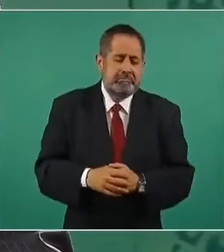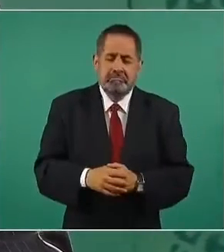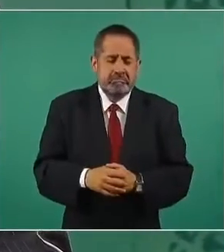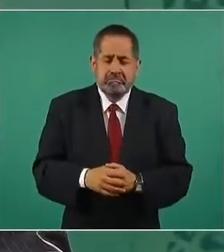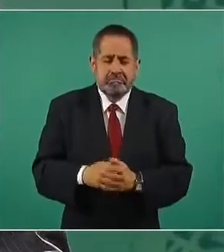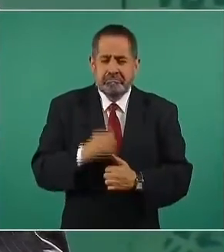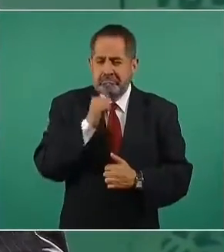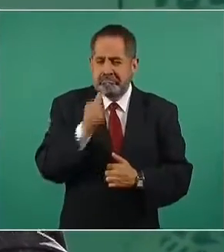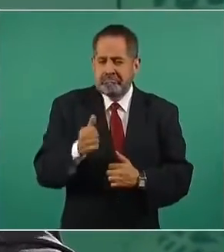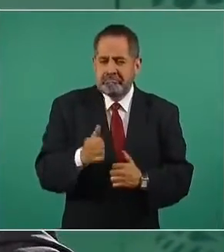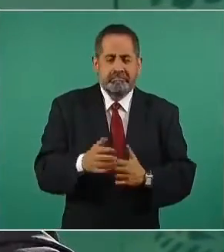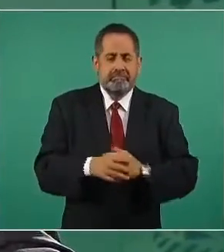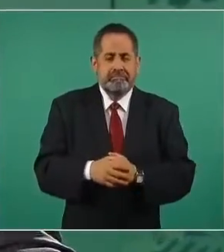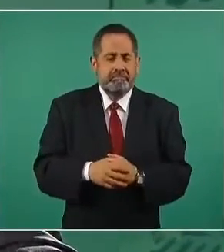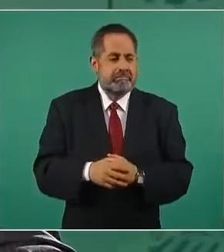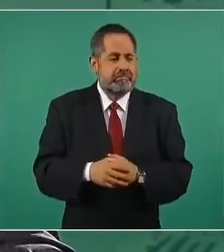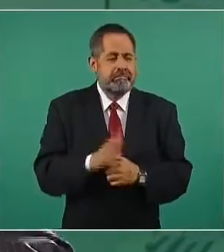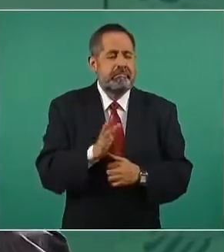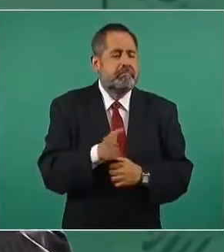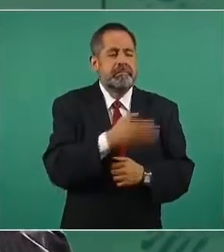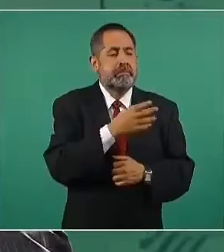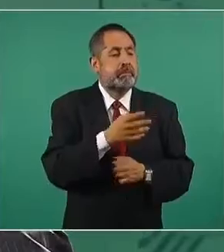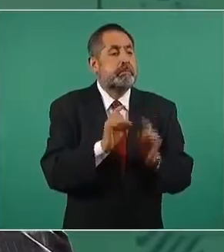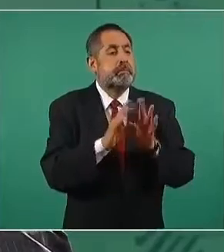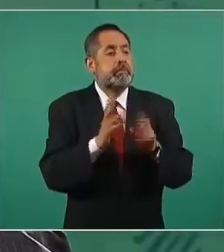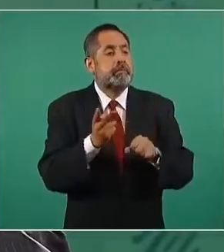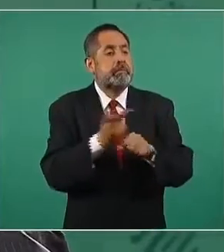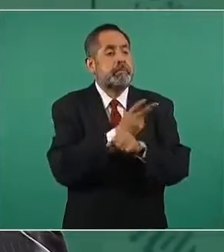No, pasó de noche.